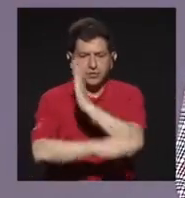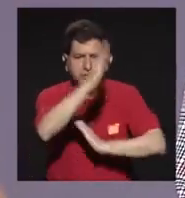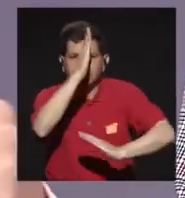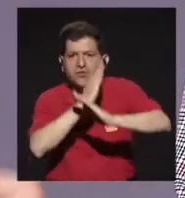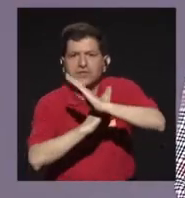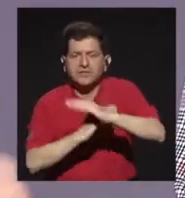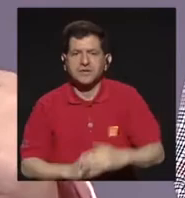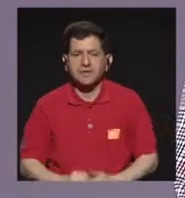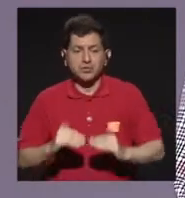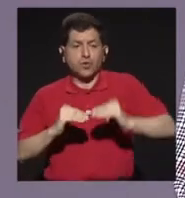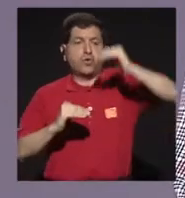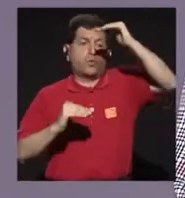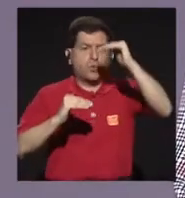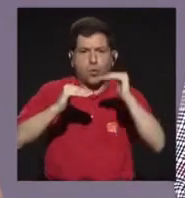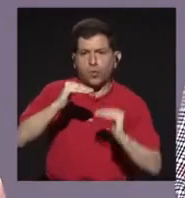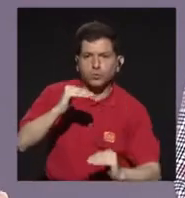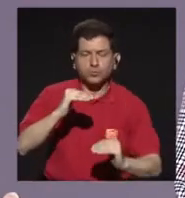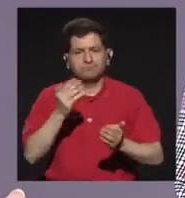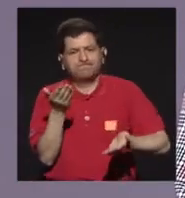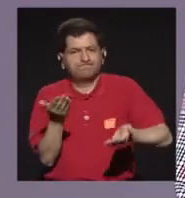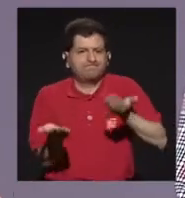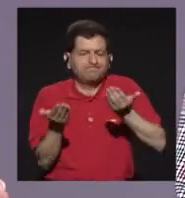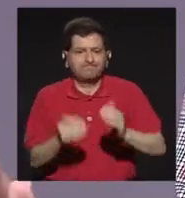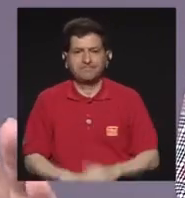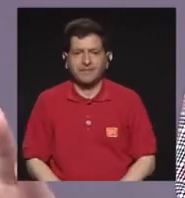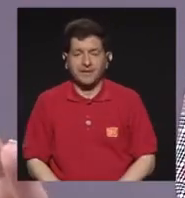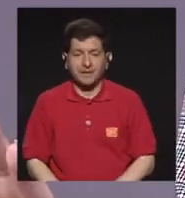sea mayor o menor grado